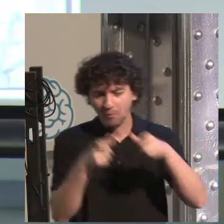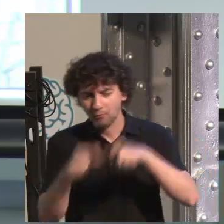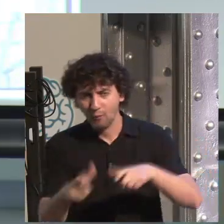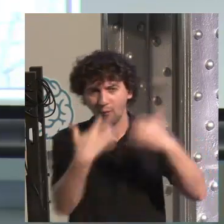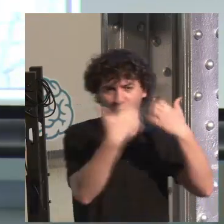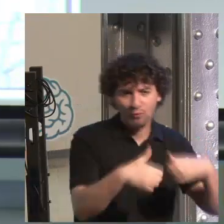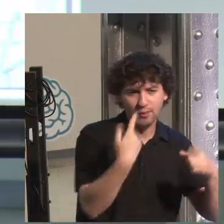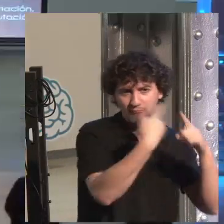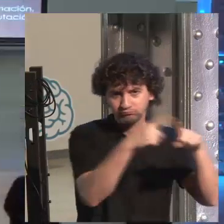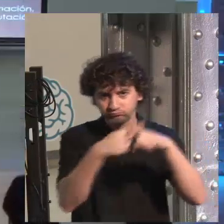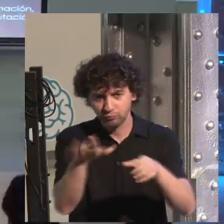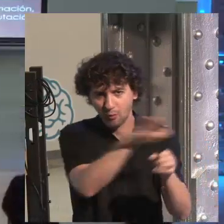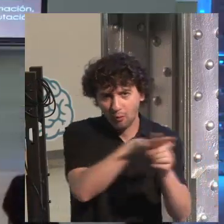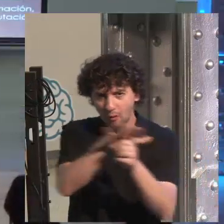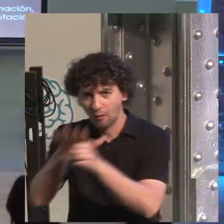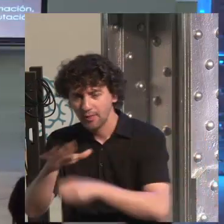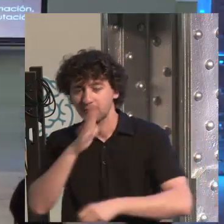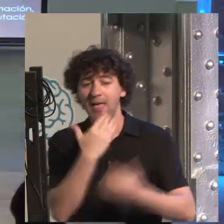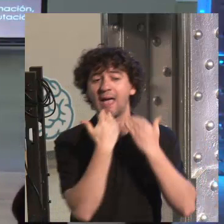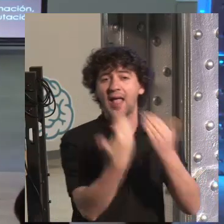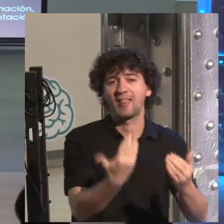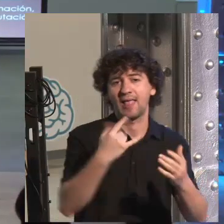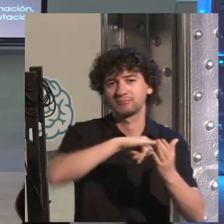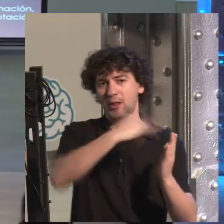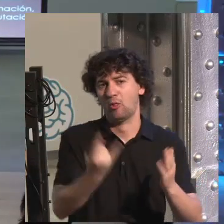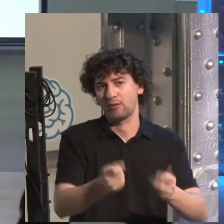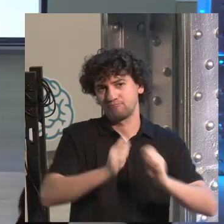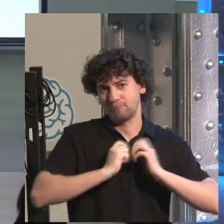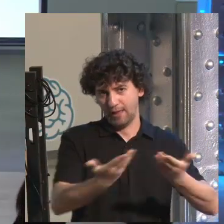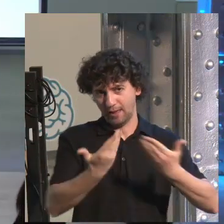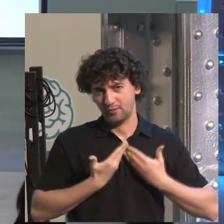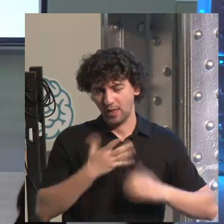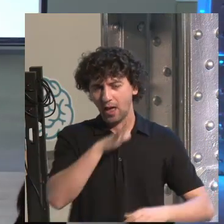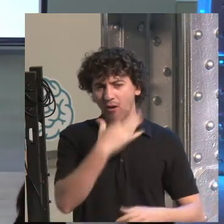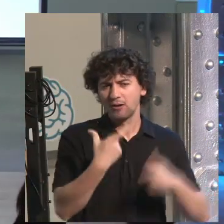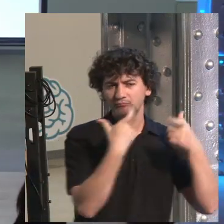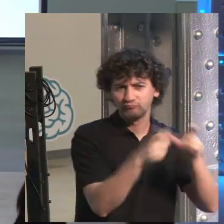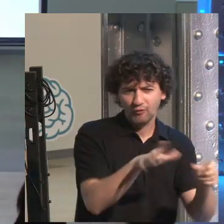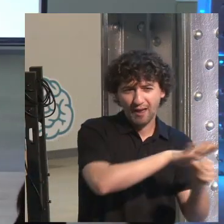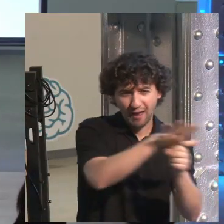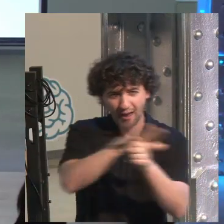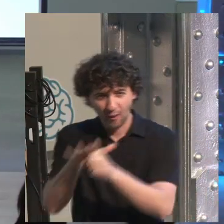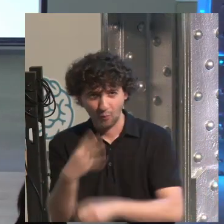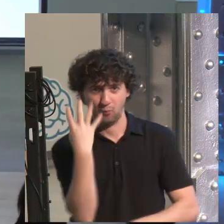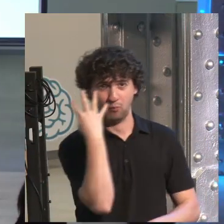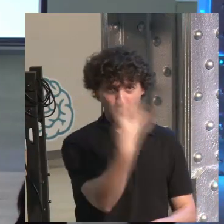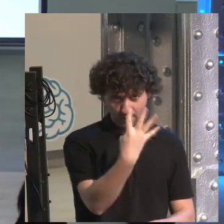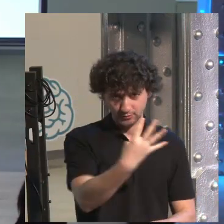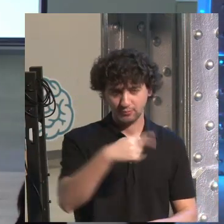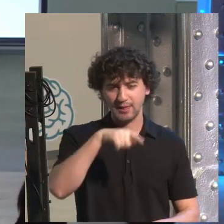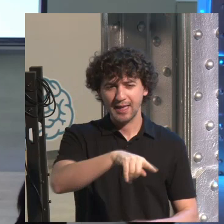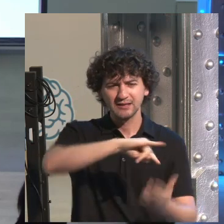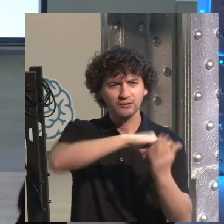funciones, todo eso lo hemos podido hacer porque existe la tecnología. Y lo que voy a contar hoy son 4 áreas donde la tecnología nos